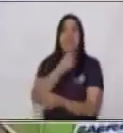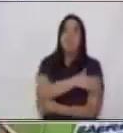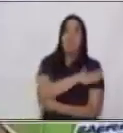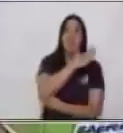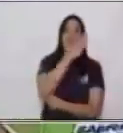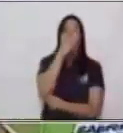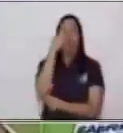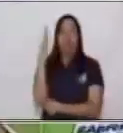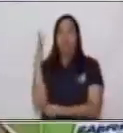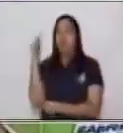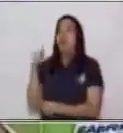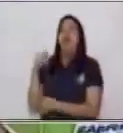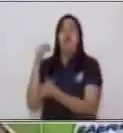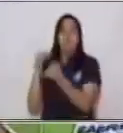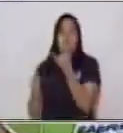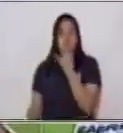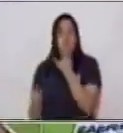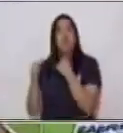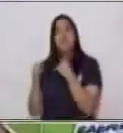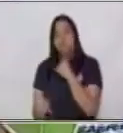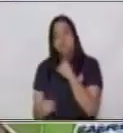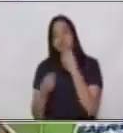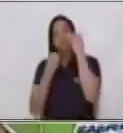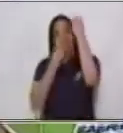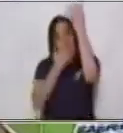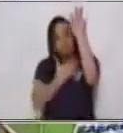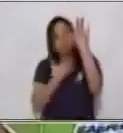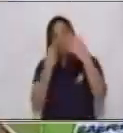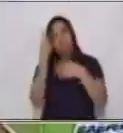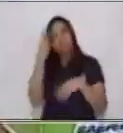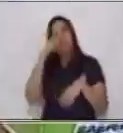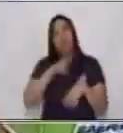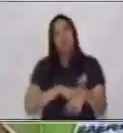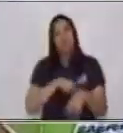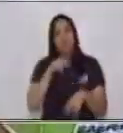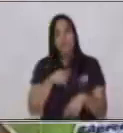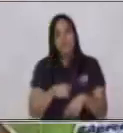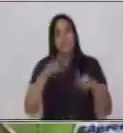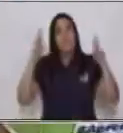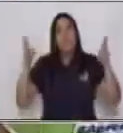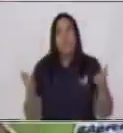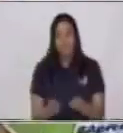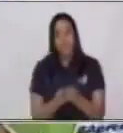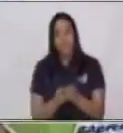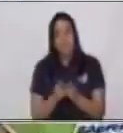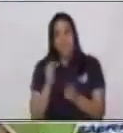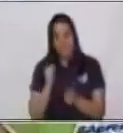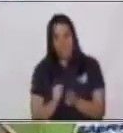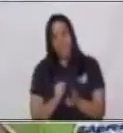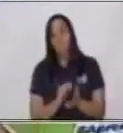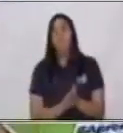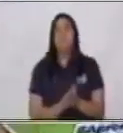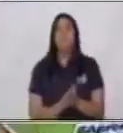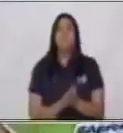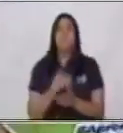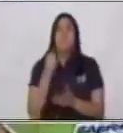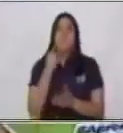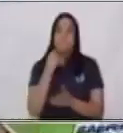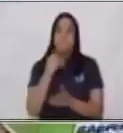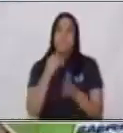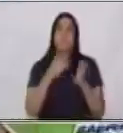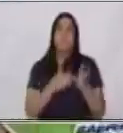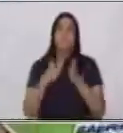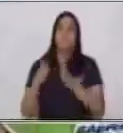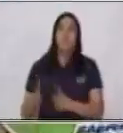las noticias que nos darán o que desarrollarán durante la emisión. Pero ahora te preguntarás cómo o